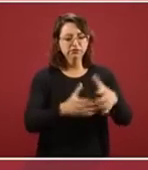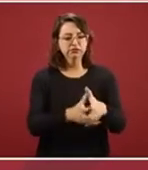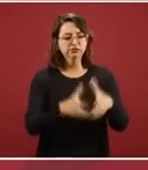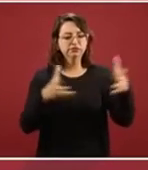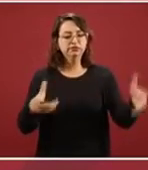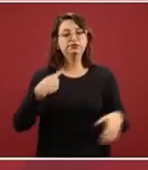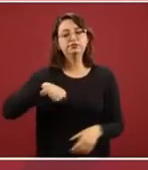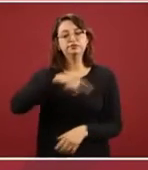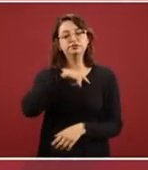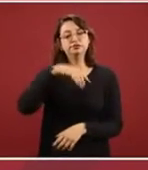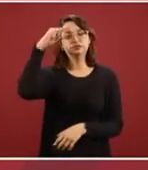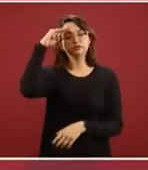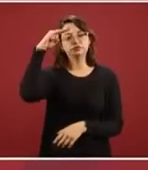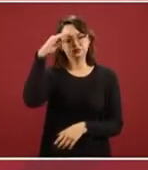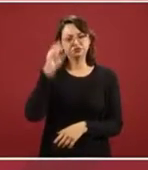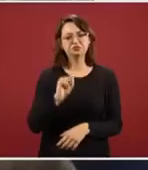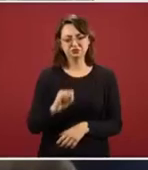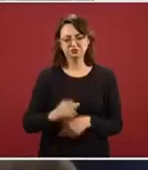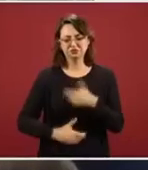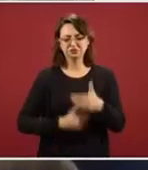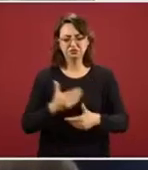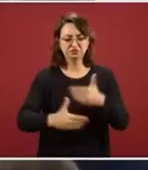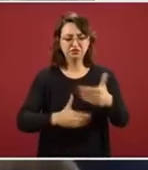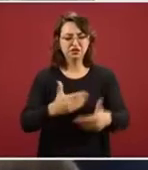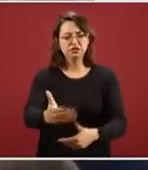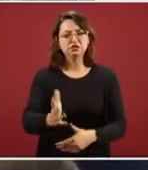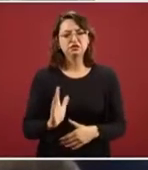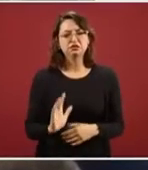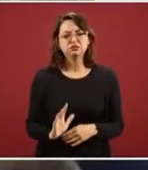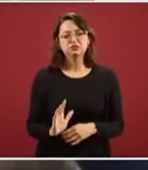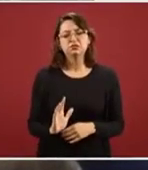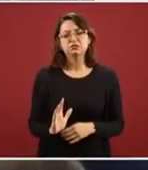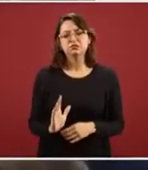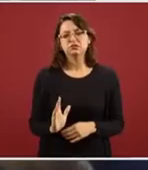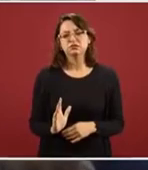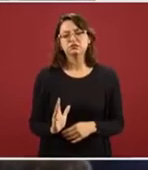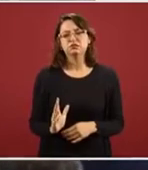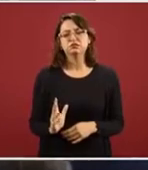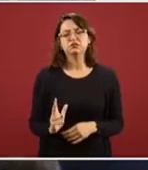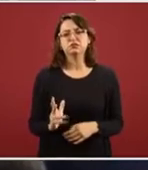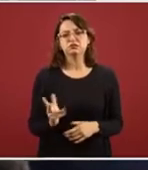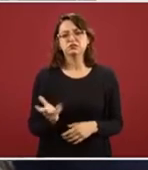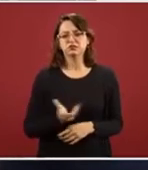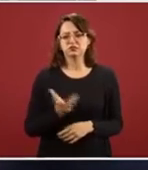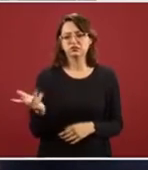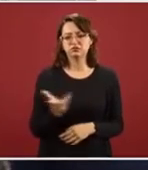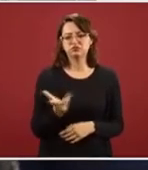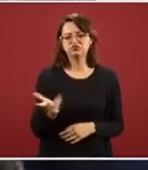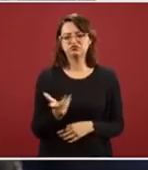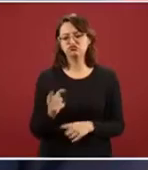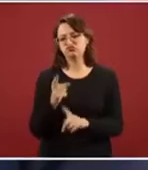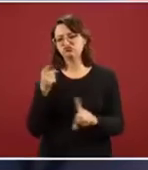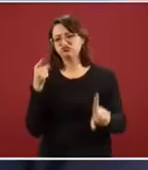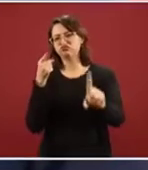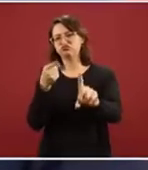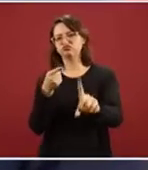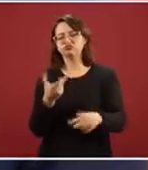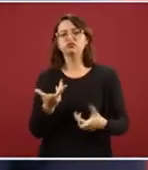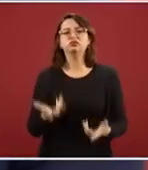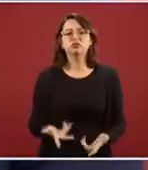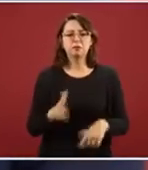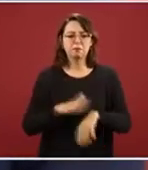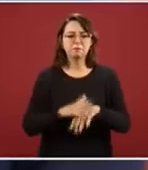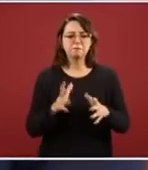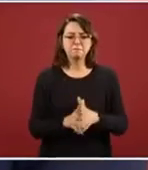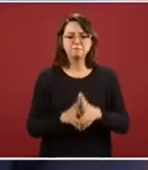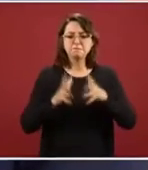pensando que vamos a avanzar, ya los pronósticos que se están haciendo van en ese sentido de que va a haber